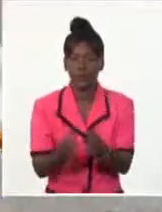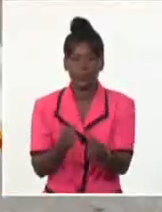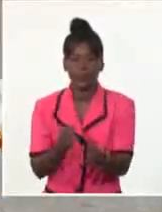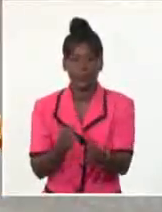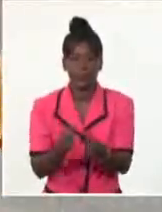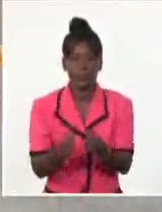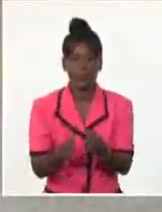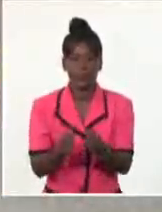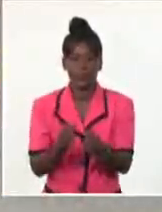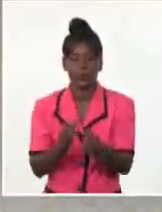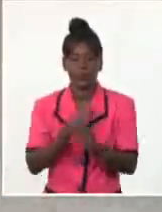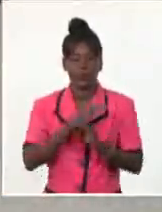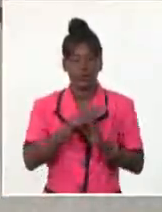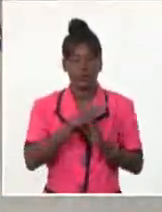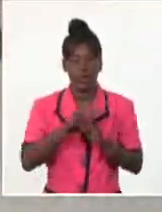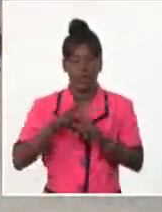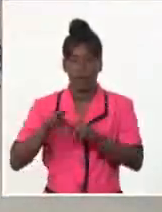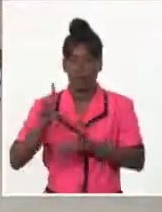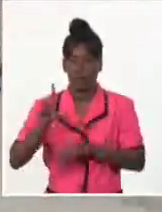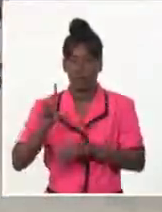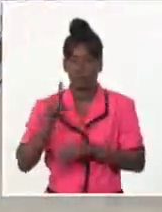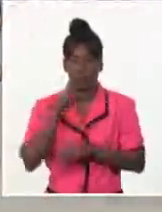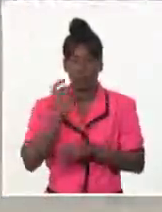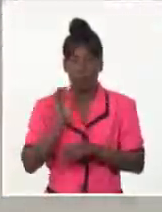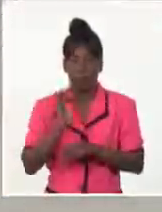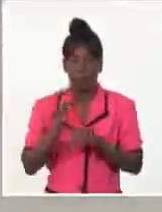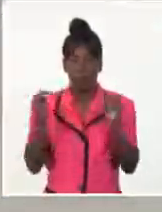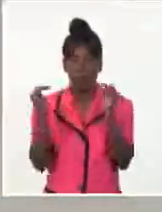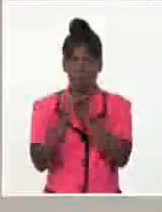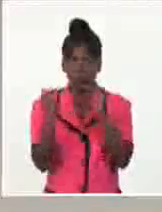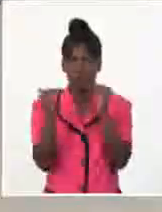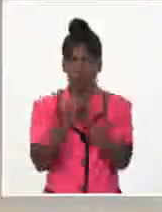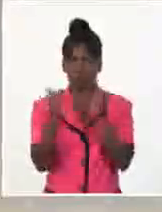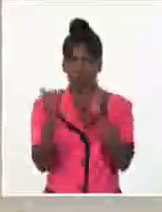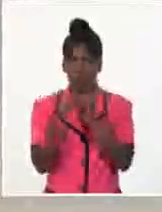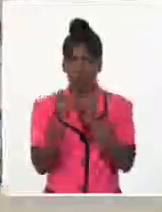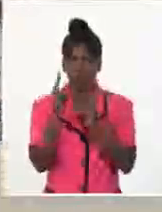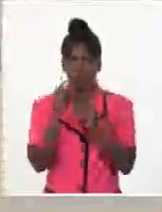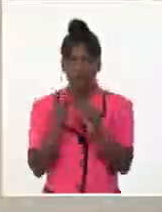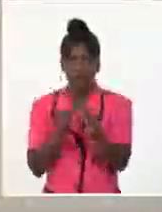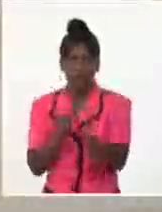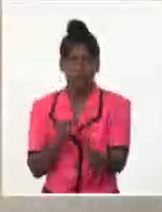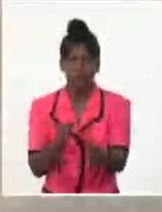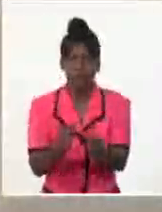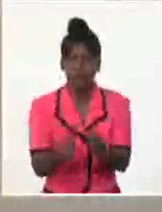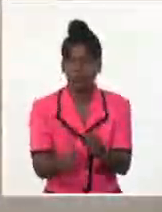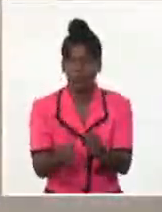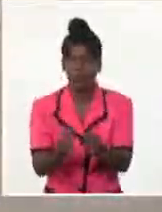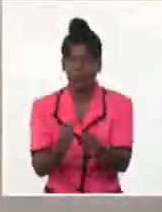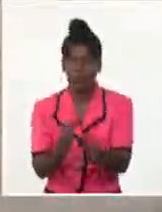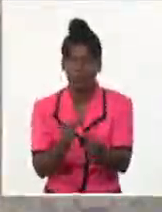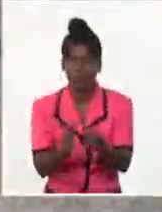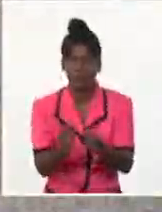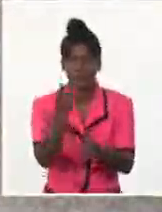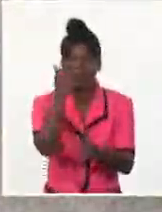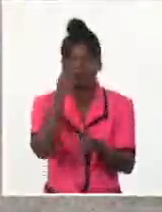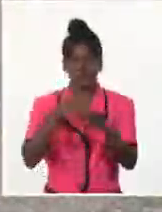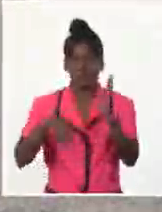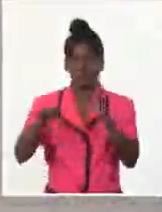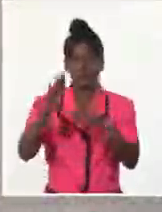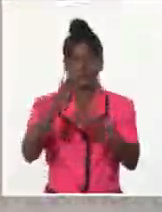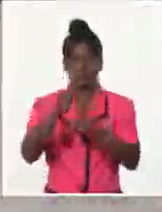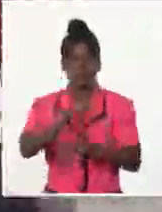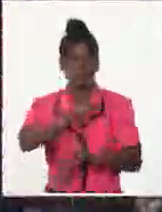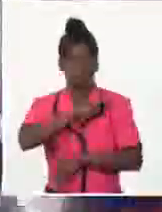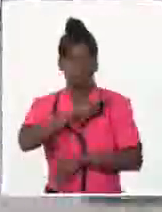de Santiago de Cuba y Holguín transita libre gracias también al trabajo del Ministerio del Interior y de todos esos componentes